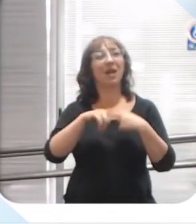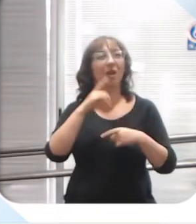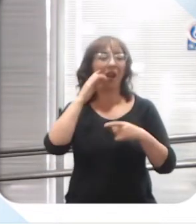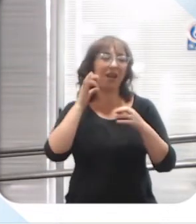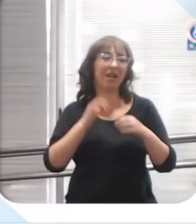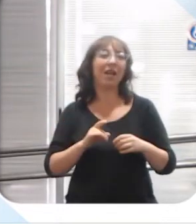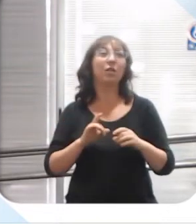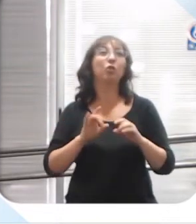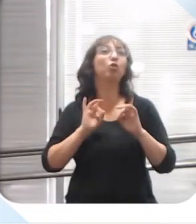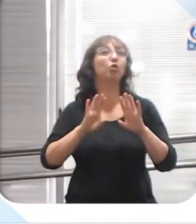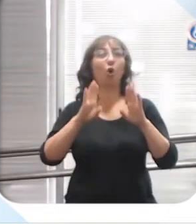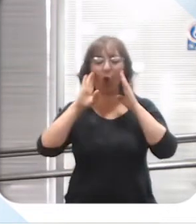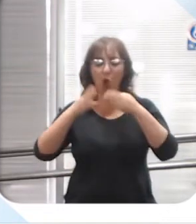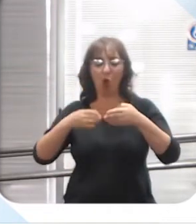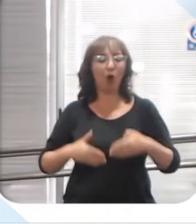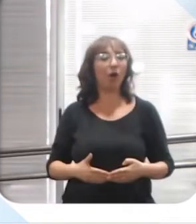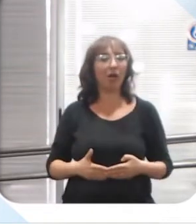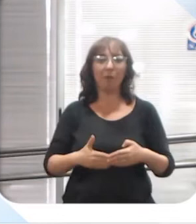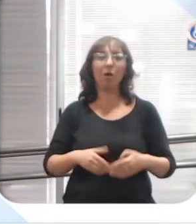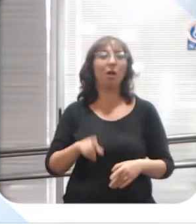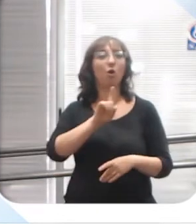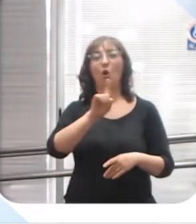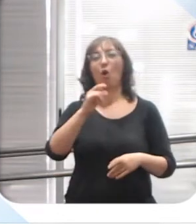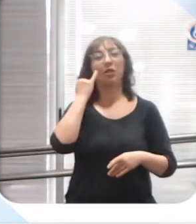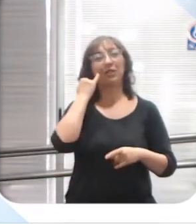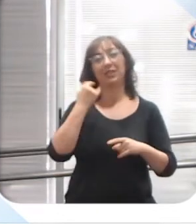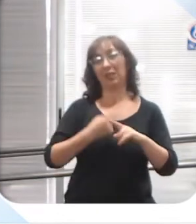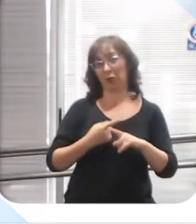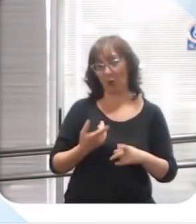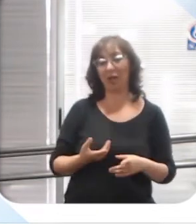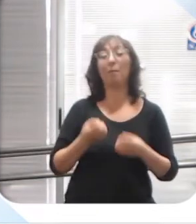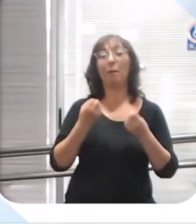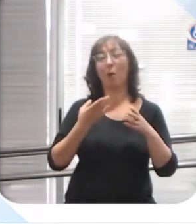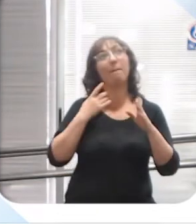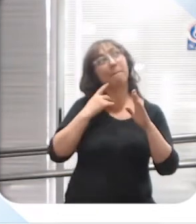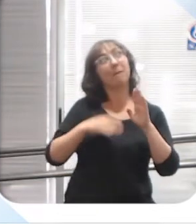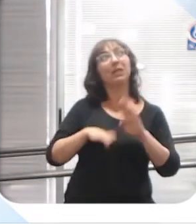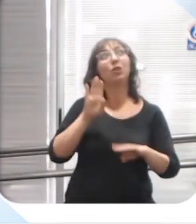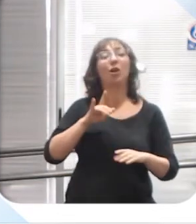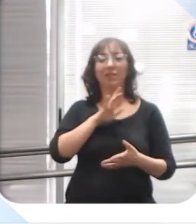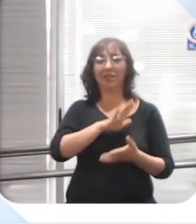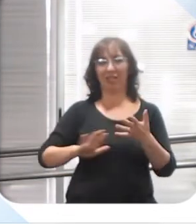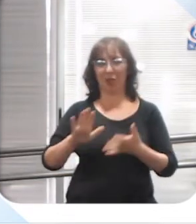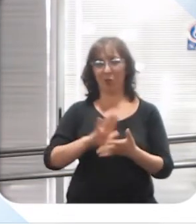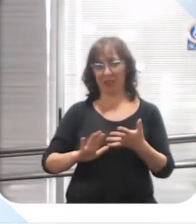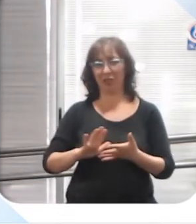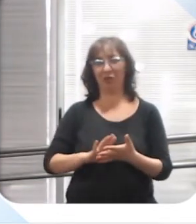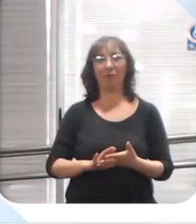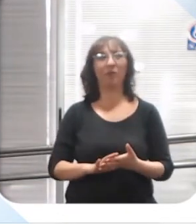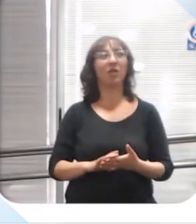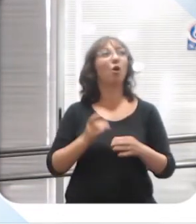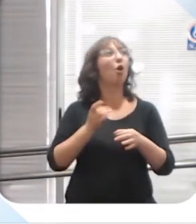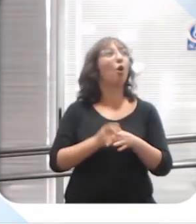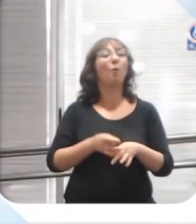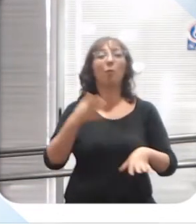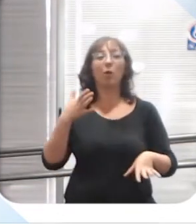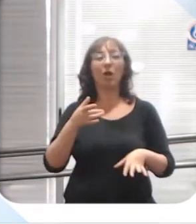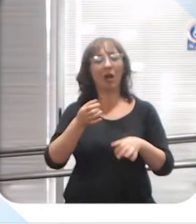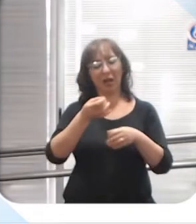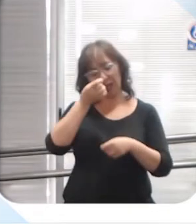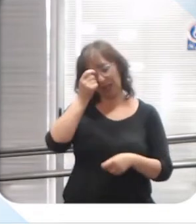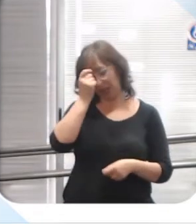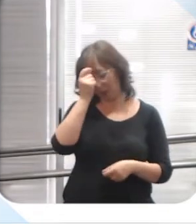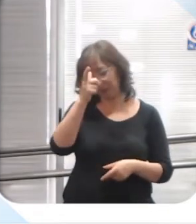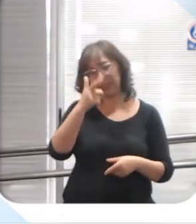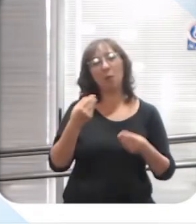de reproductiva y no sexual. Es lo que pasa en la mayoría de las situaciones. Los profesionales se han